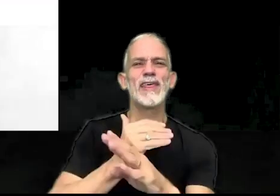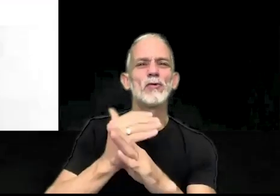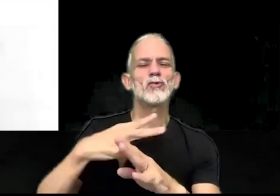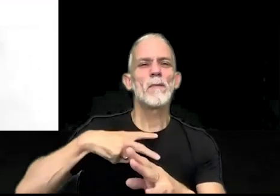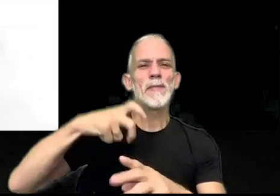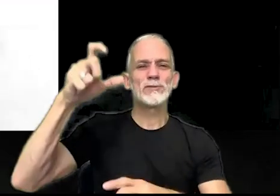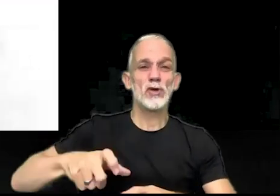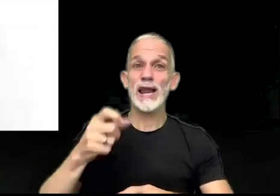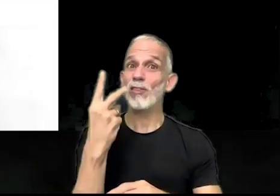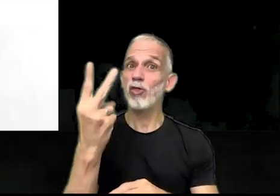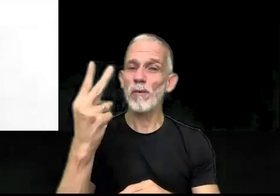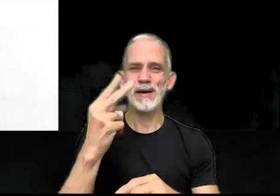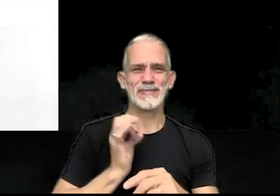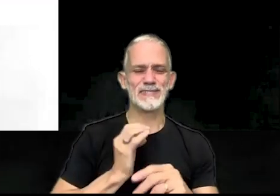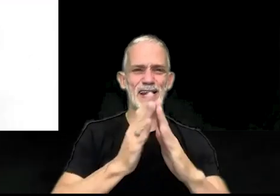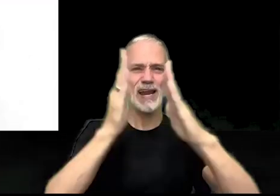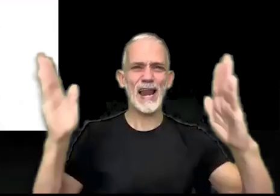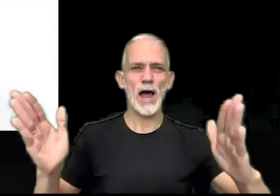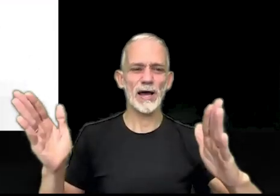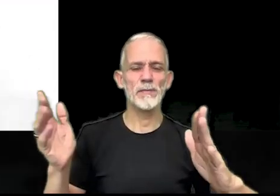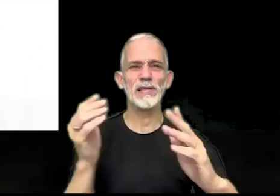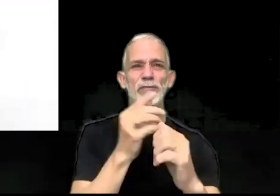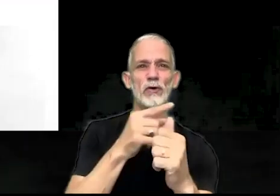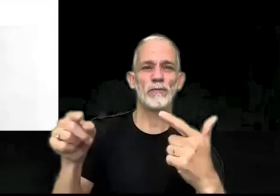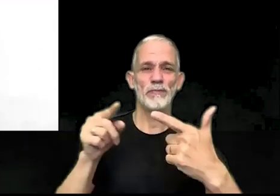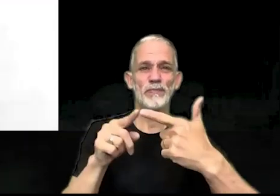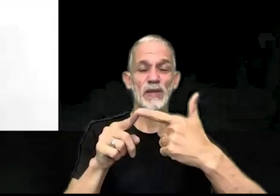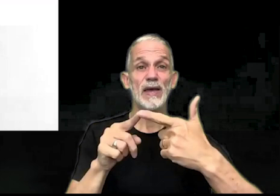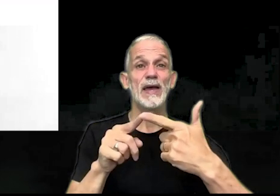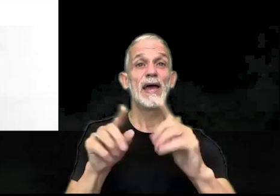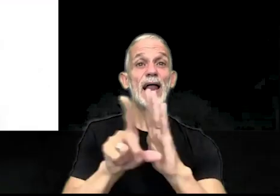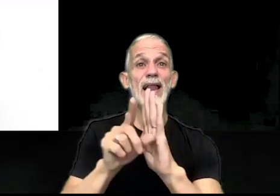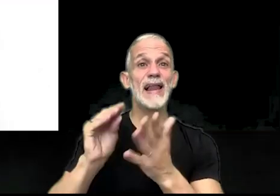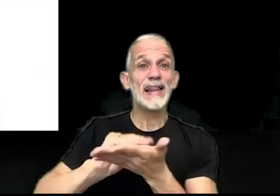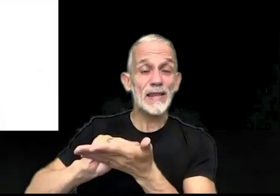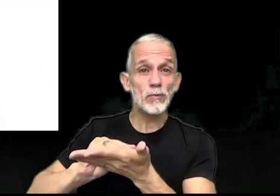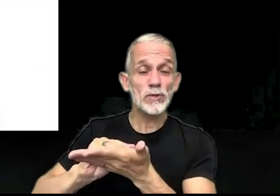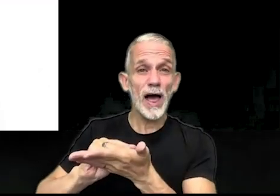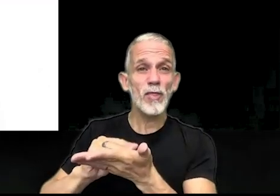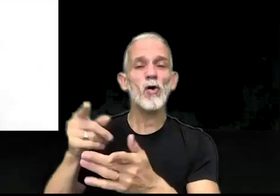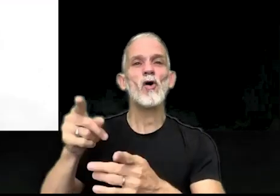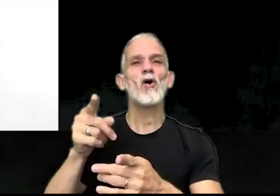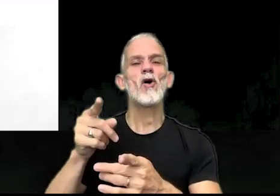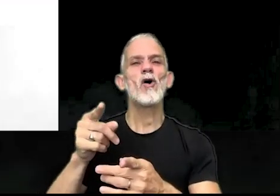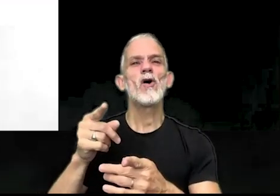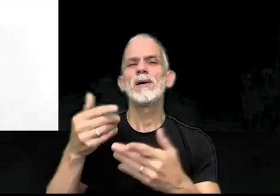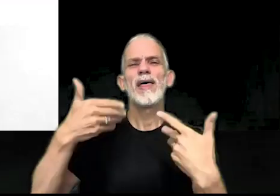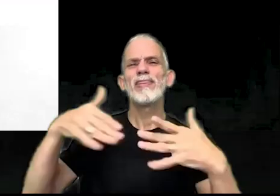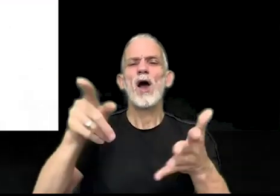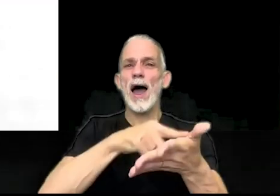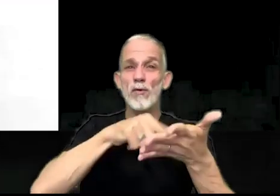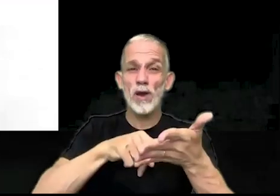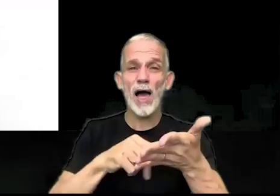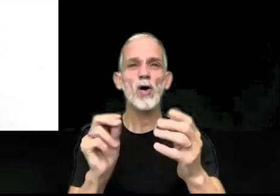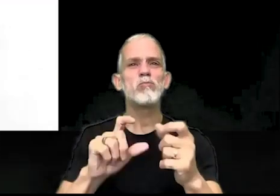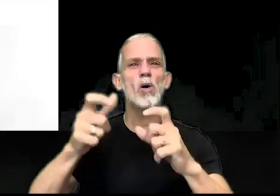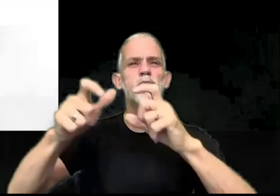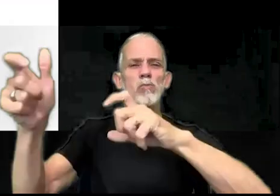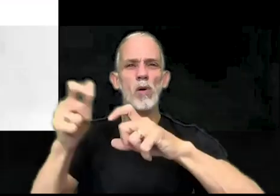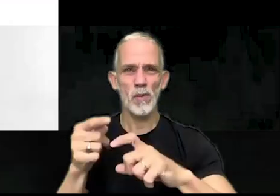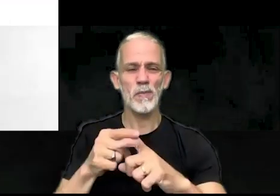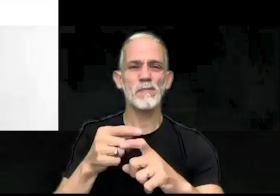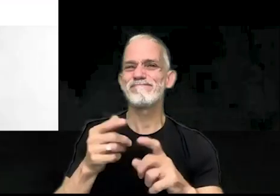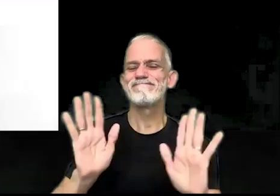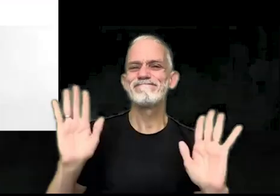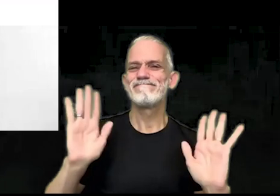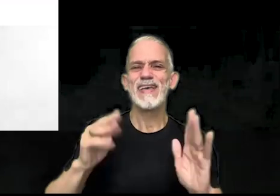deducciones personales 2 veces por año, el legislador dejó sin efecto ese incremento de